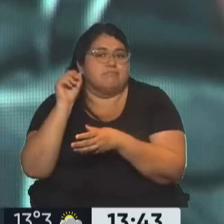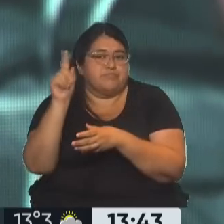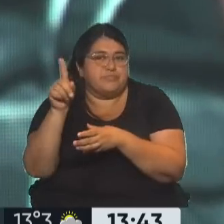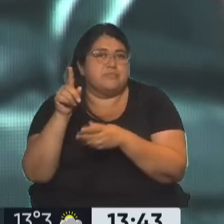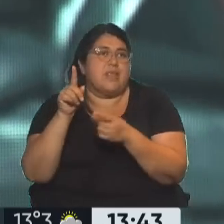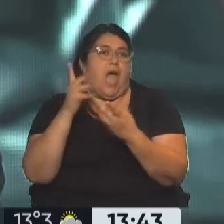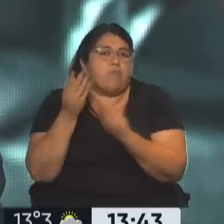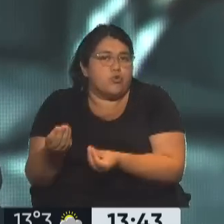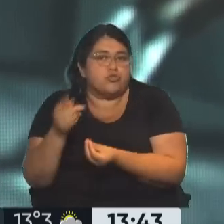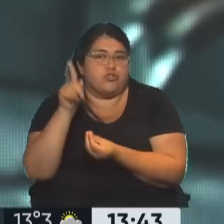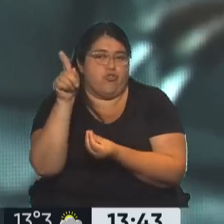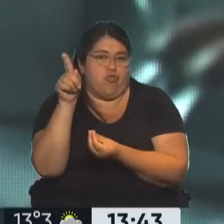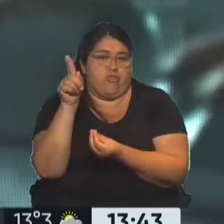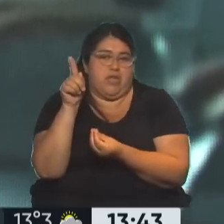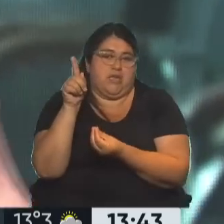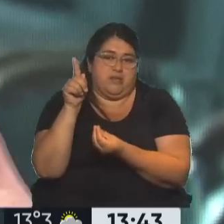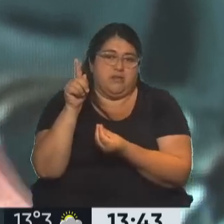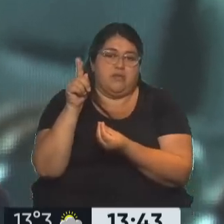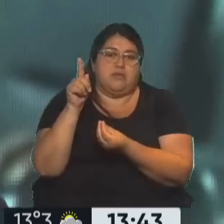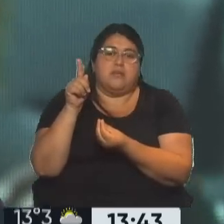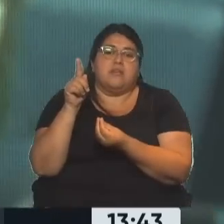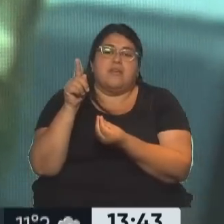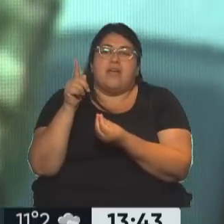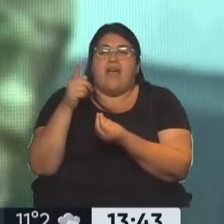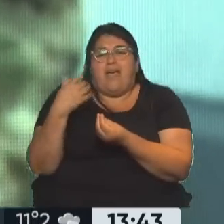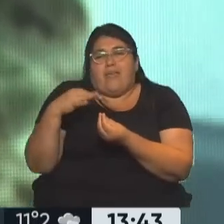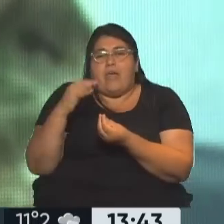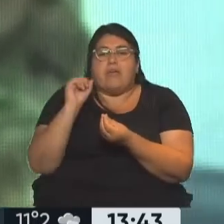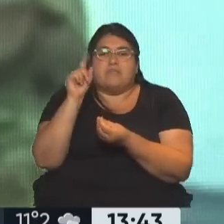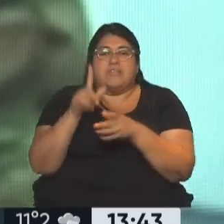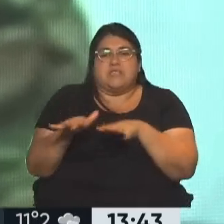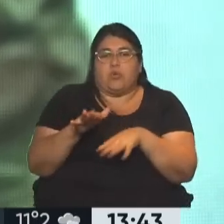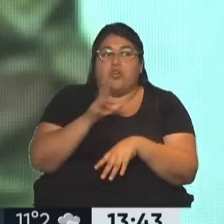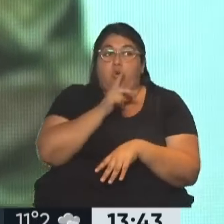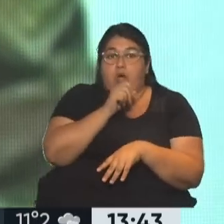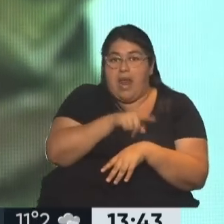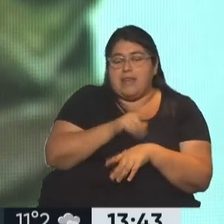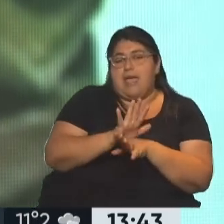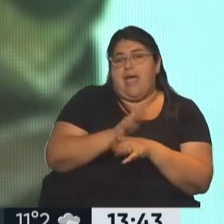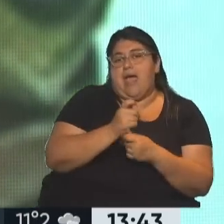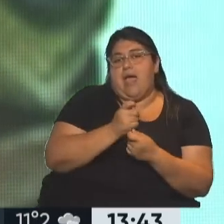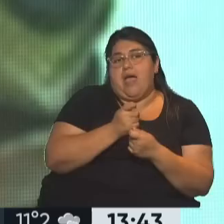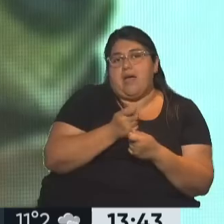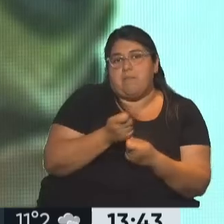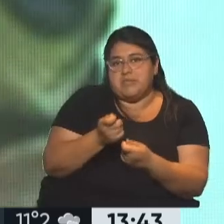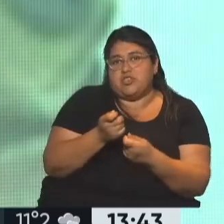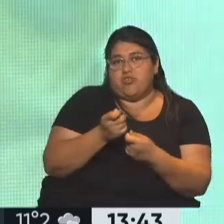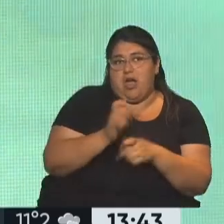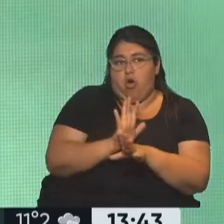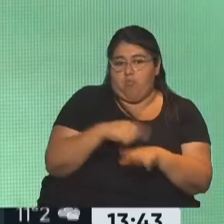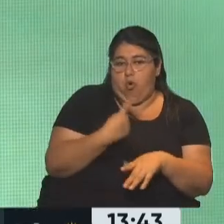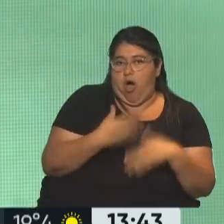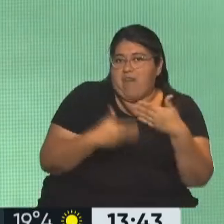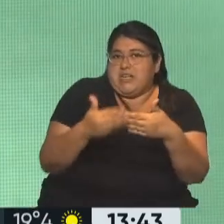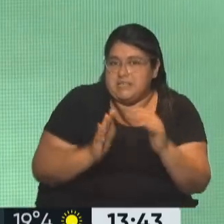más, más radicalizados en torno a lo que habría que hacer en Ucrania, que efectivamente presionan para un avance y presionan también a través de este